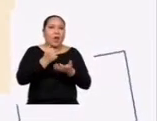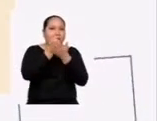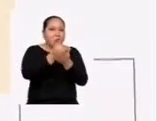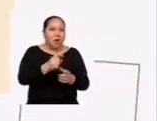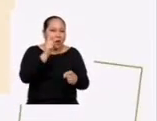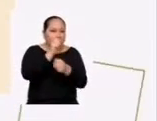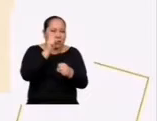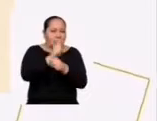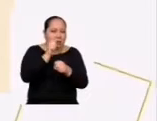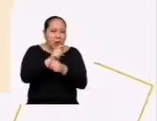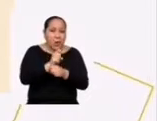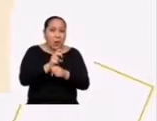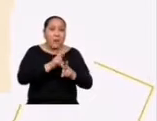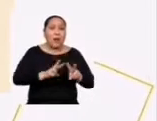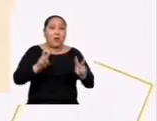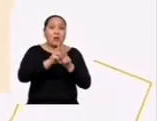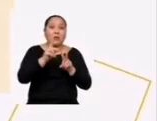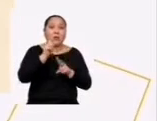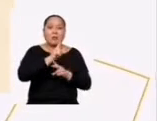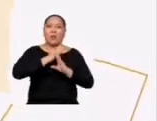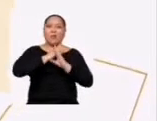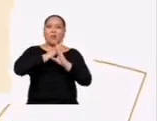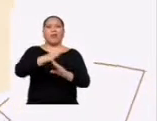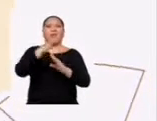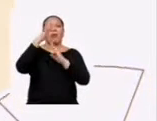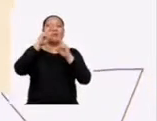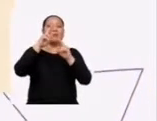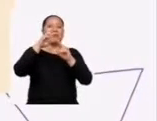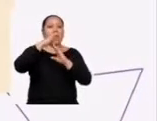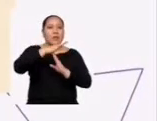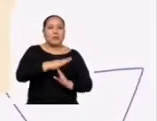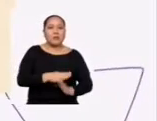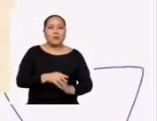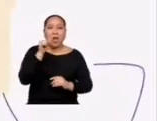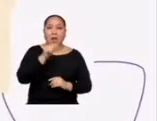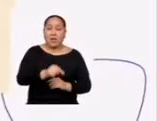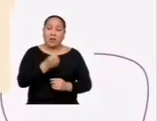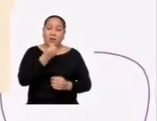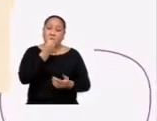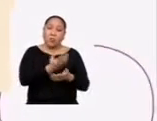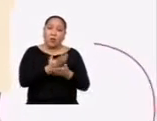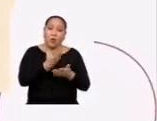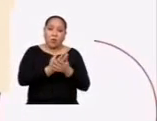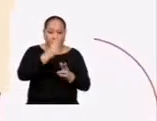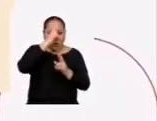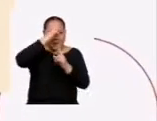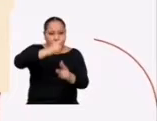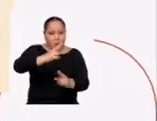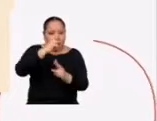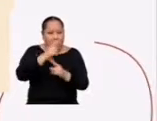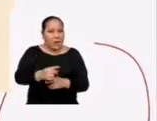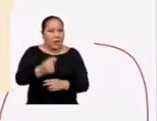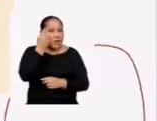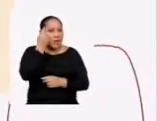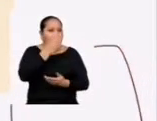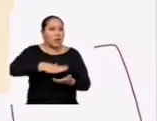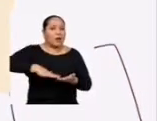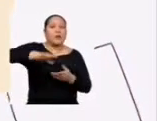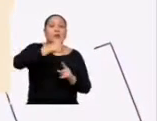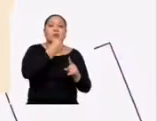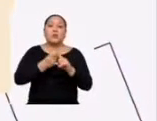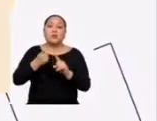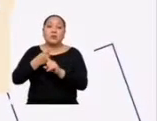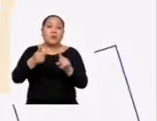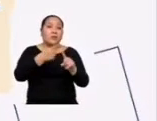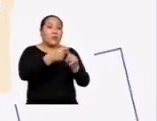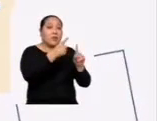En este sentido, da muy buenos resultados respetar que todas y todos somos distintos y